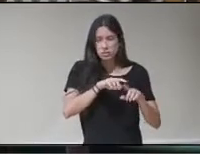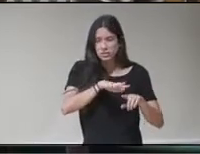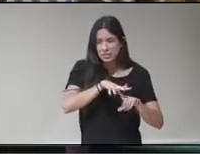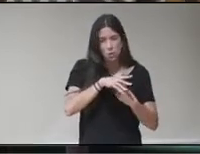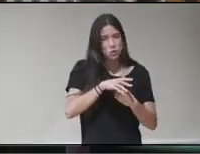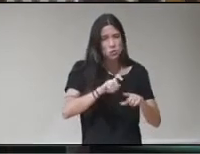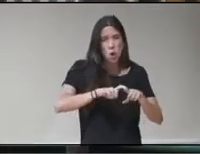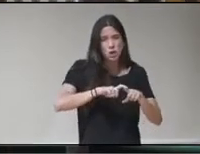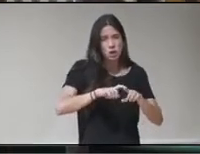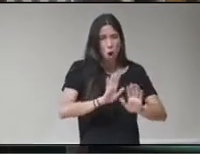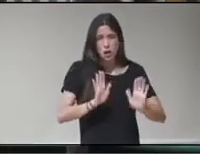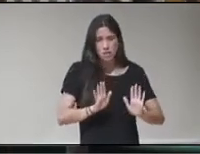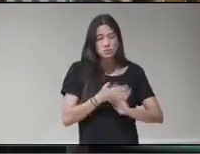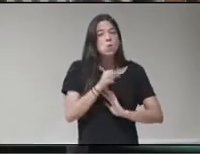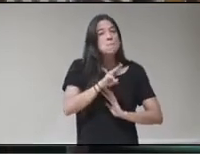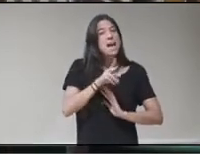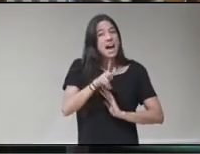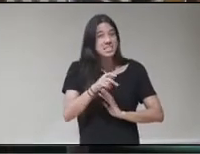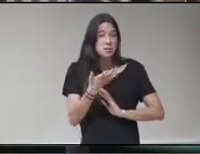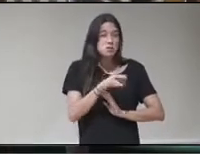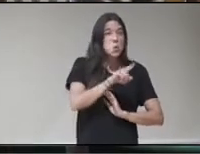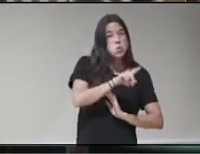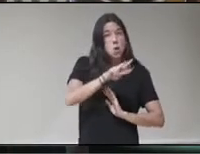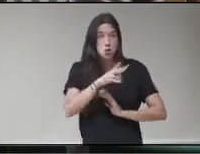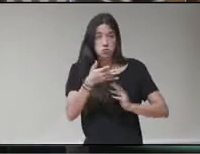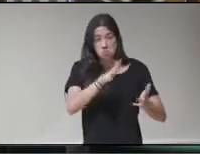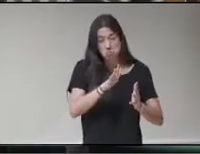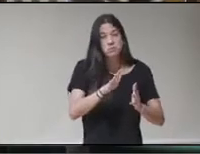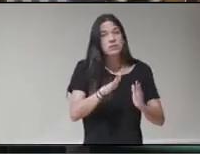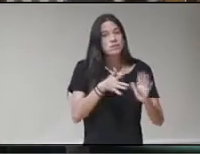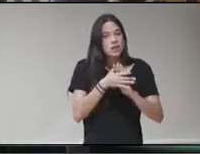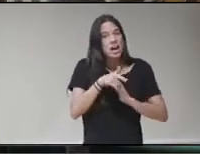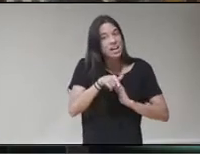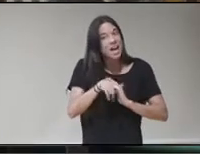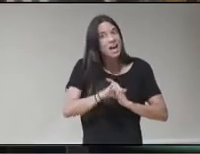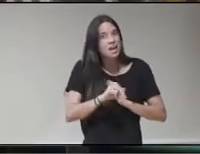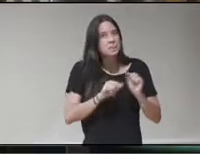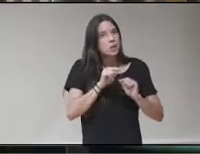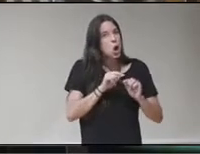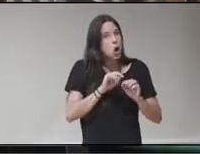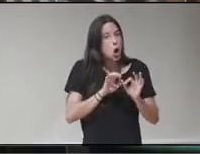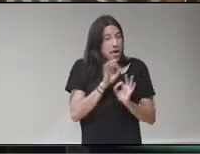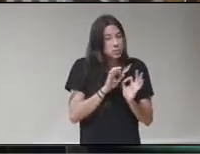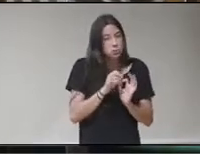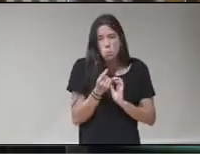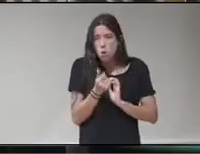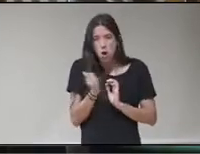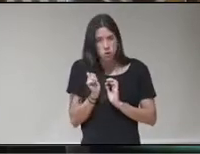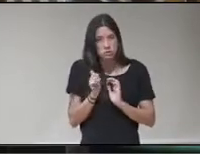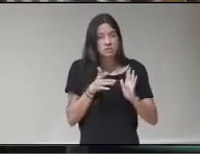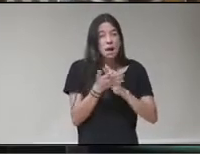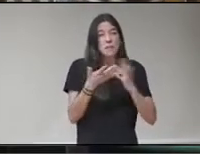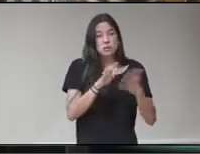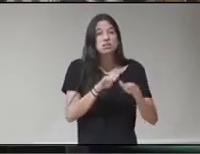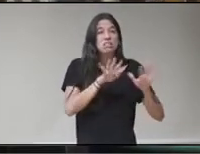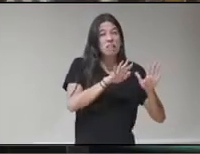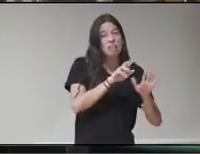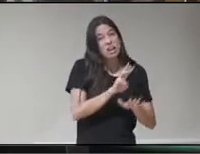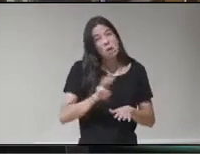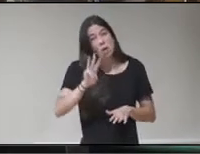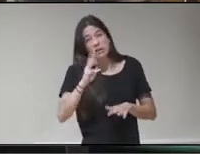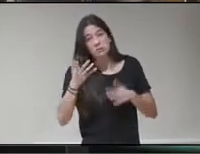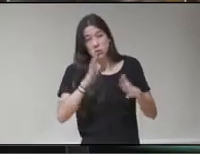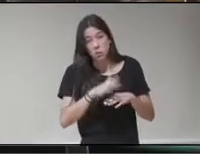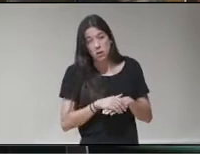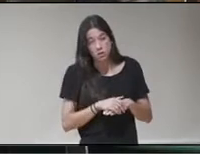hablando de un pH de 1,2, y claro, eso determina que allí haya muy pocos microorganismos, más o menos 10 elevado a 3